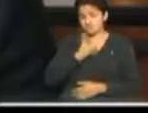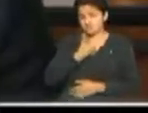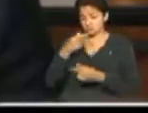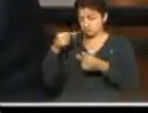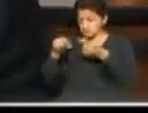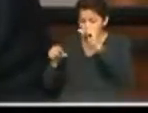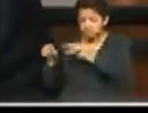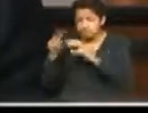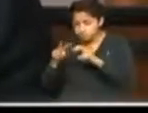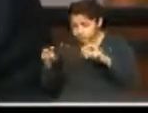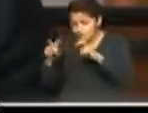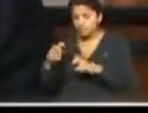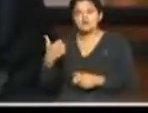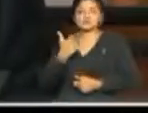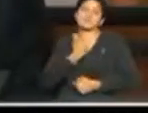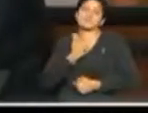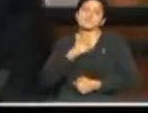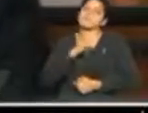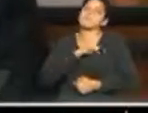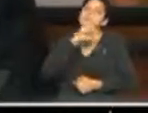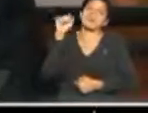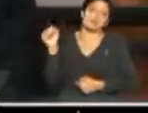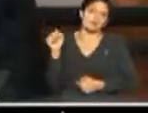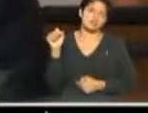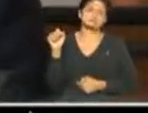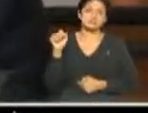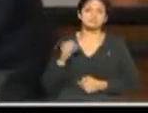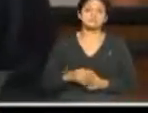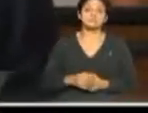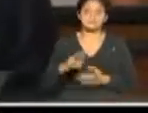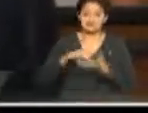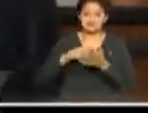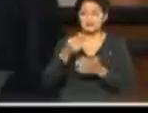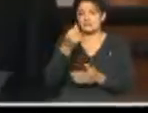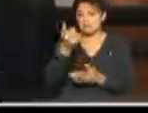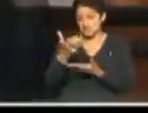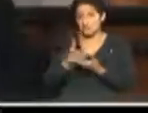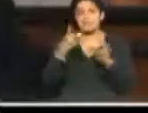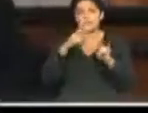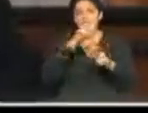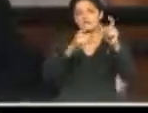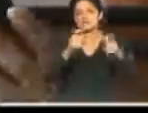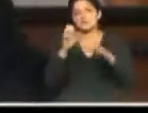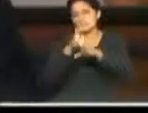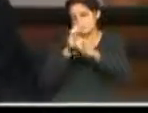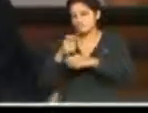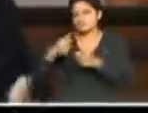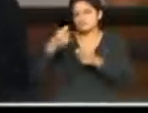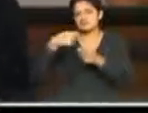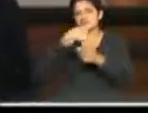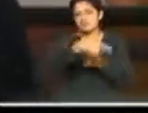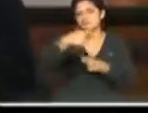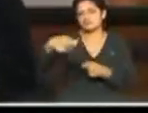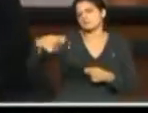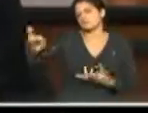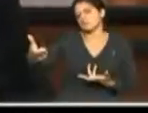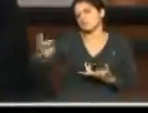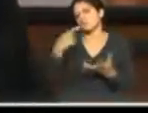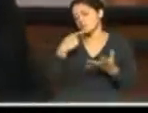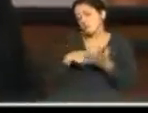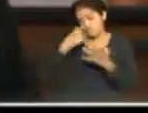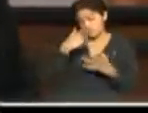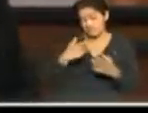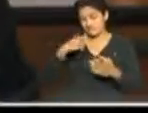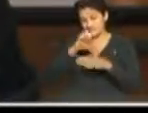de su descubrimiento, pero también los demás. ¿Y quiénes son esos demás? La sociedad ecuatoriana. Si un ecuatoriano llega a hacer un descubrimiento, va